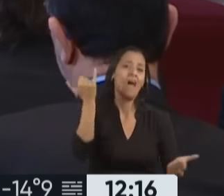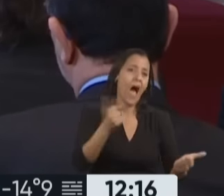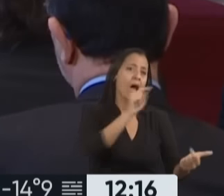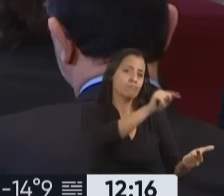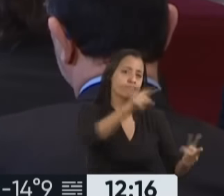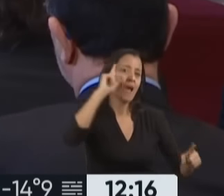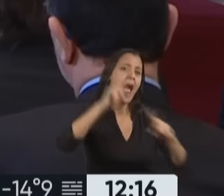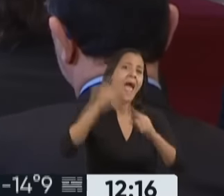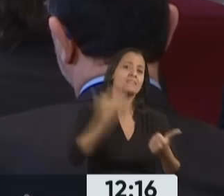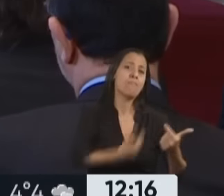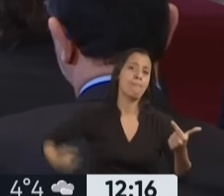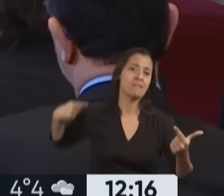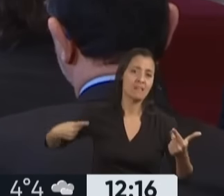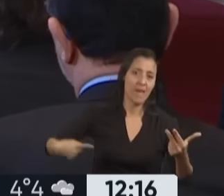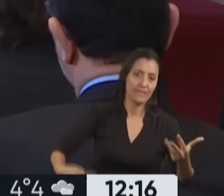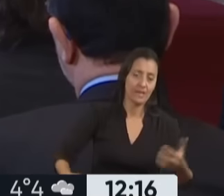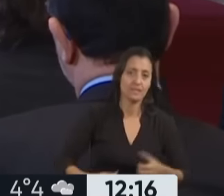expresidentes.